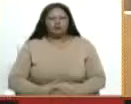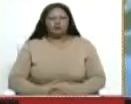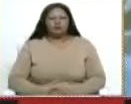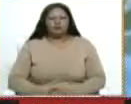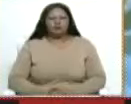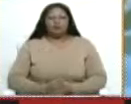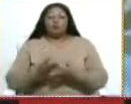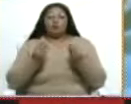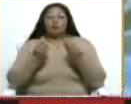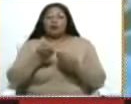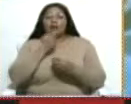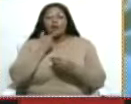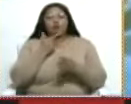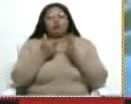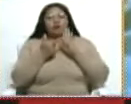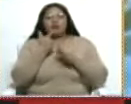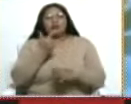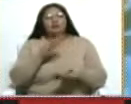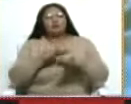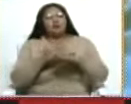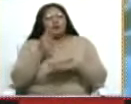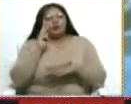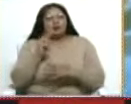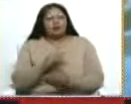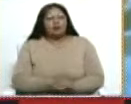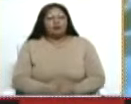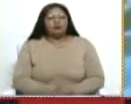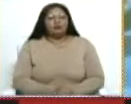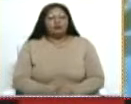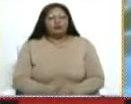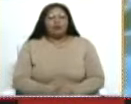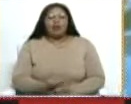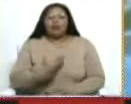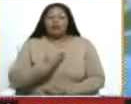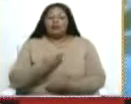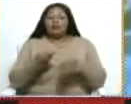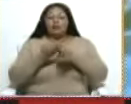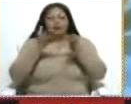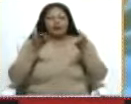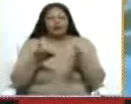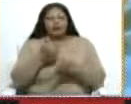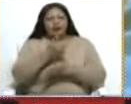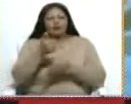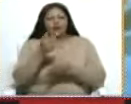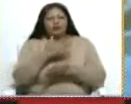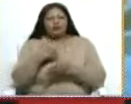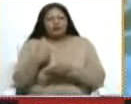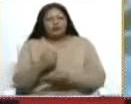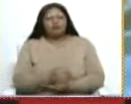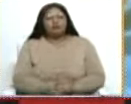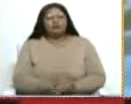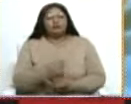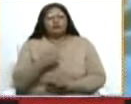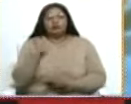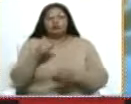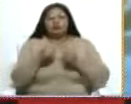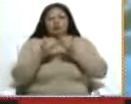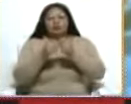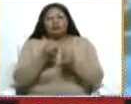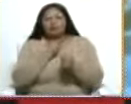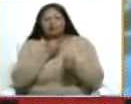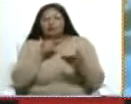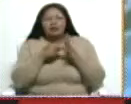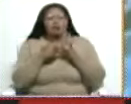manifiestan, porque ahí uno veía, por ejemplo, a los alcaldes y gobernadores, y fue muy bonito porque cada uno quería, mira, yo tengo esto y me gusta esto